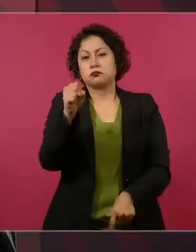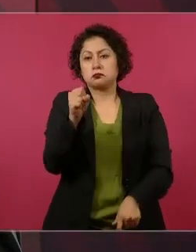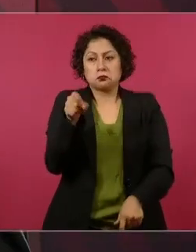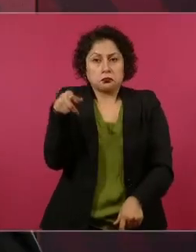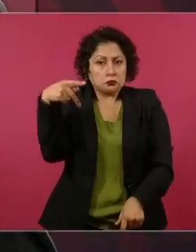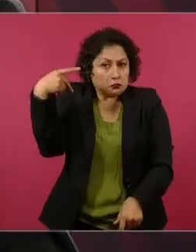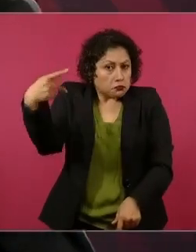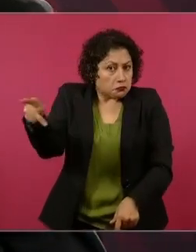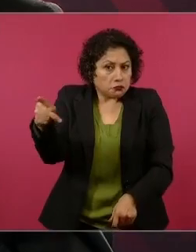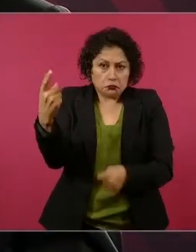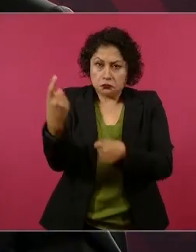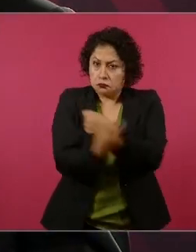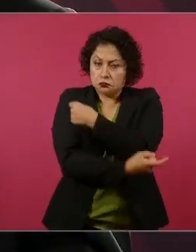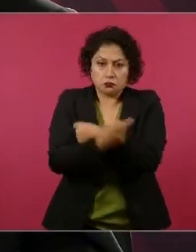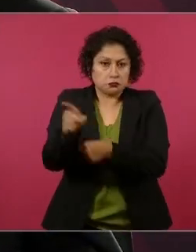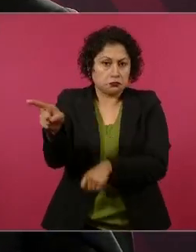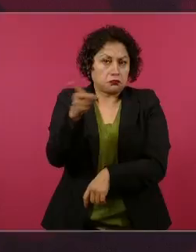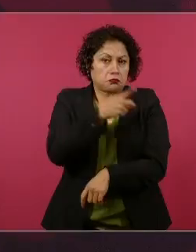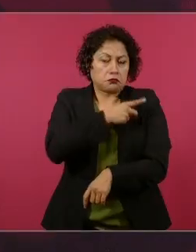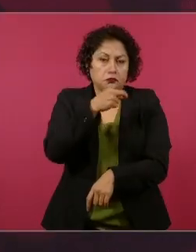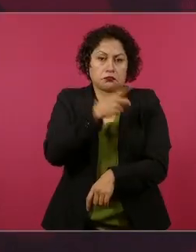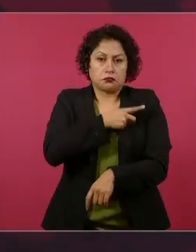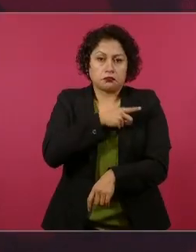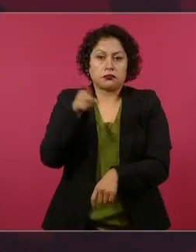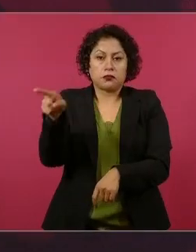nada de comisión.